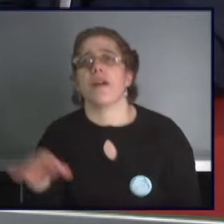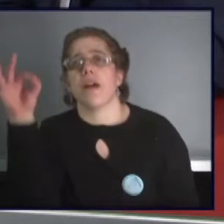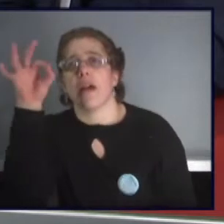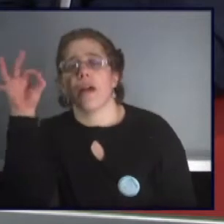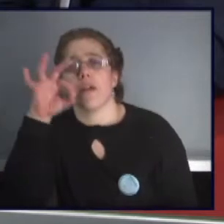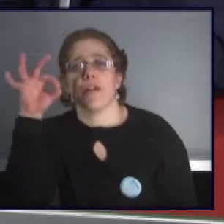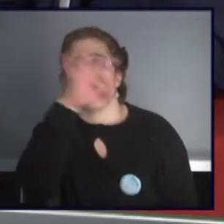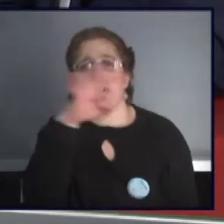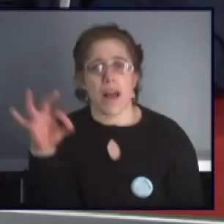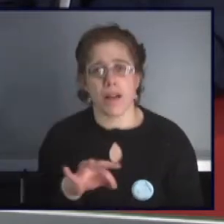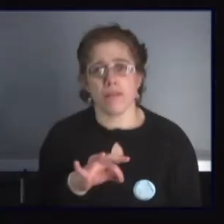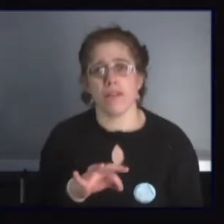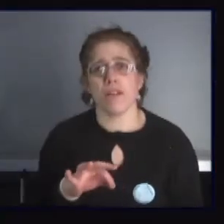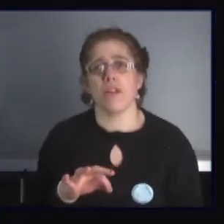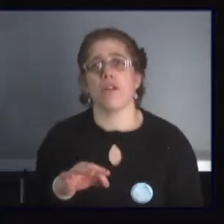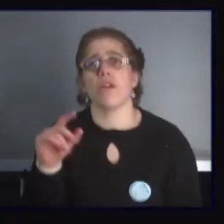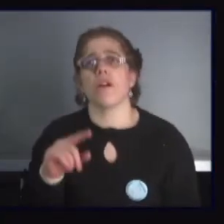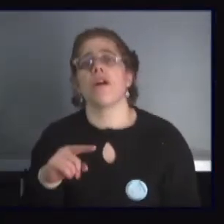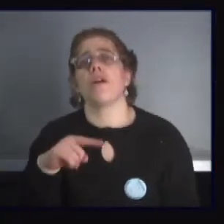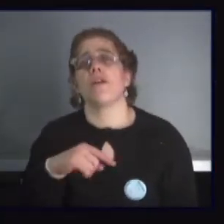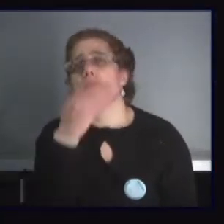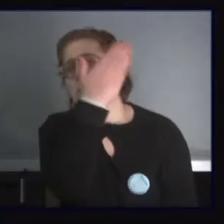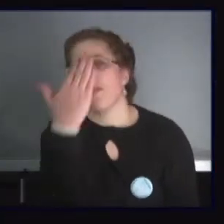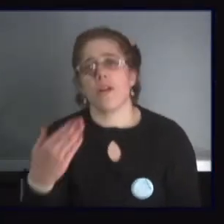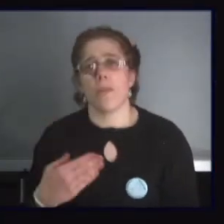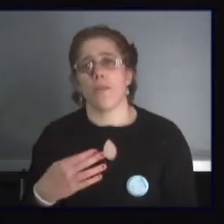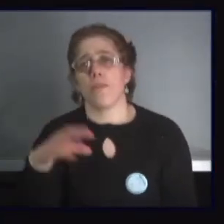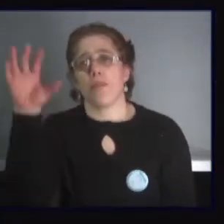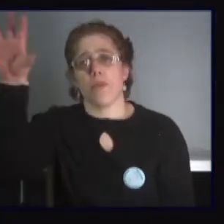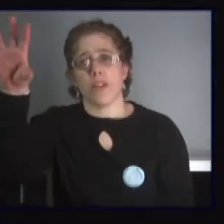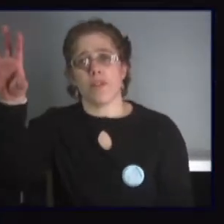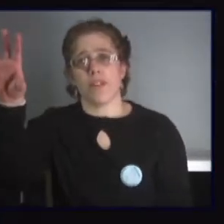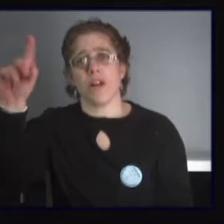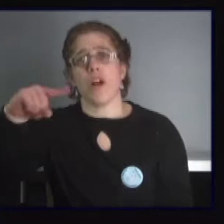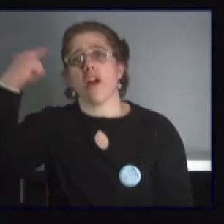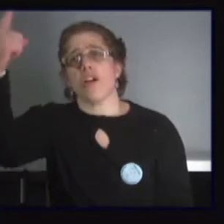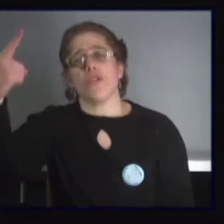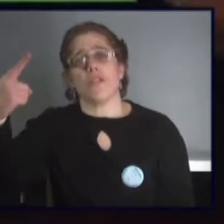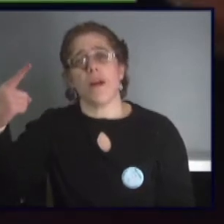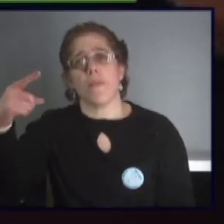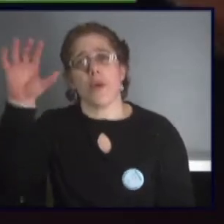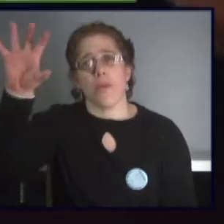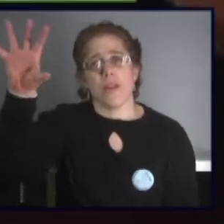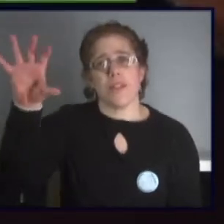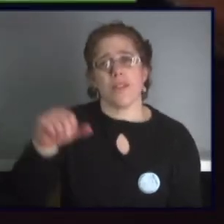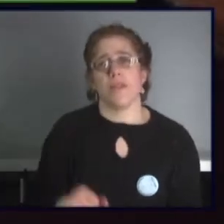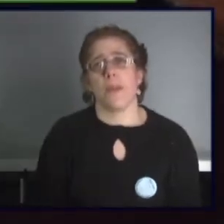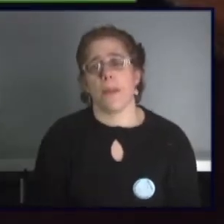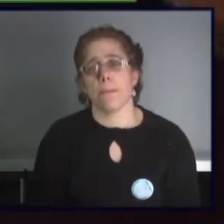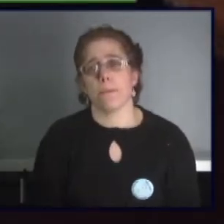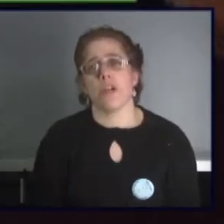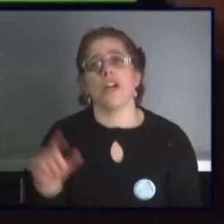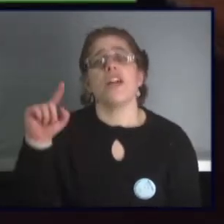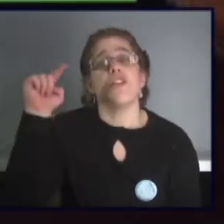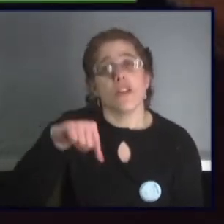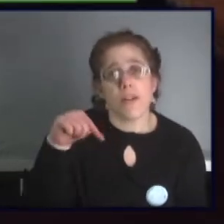logramos legisladores provinciales en provincias como santiago lester o por ejemplo ir de lo que va